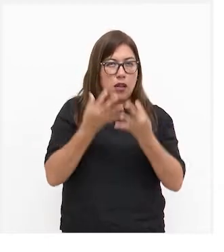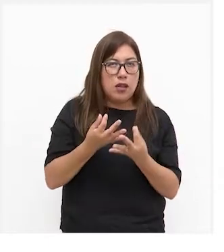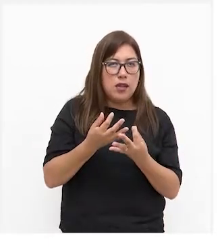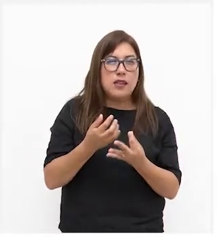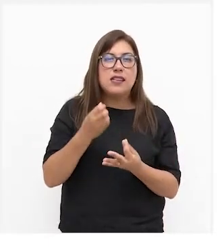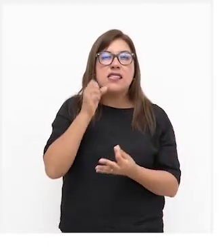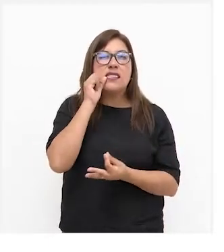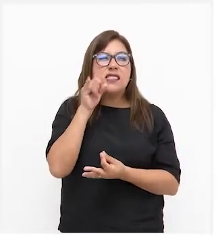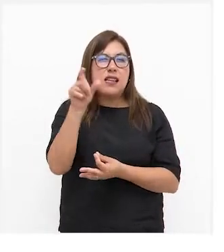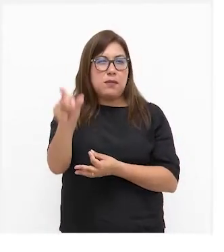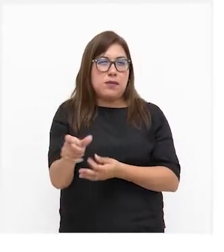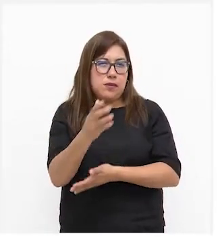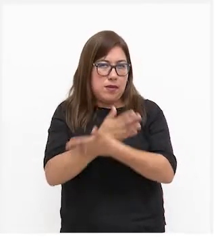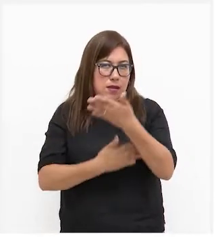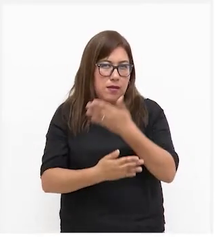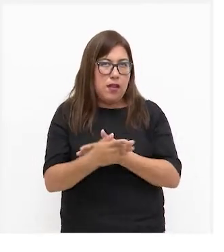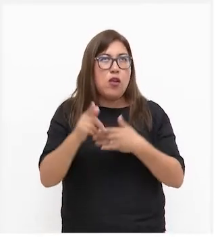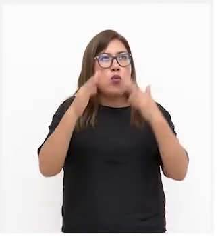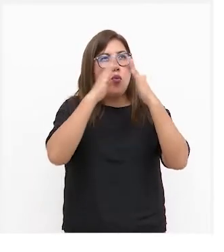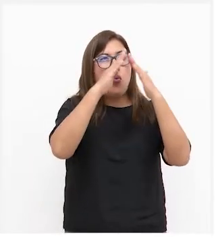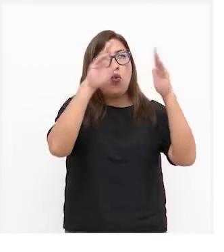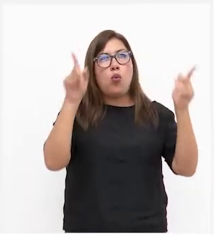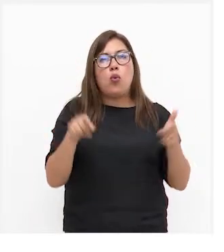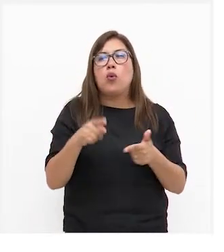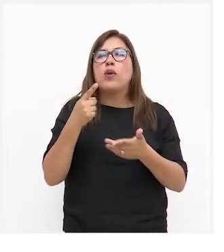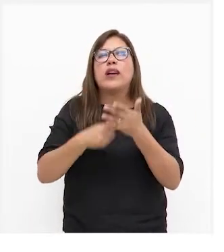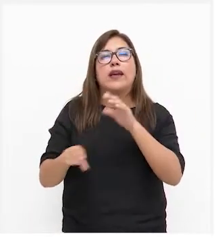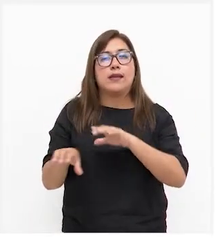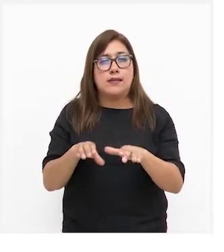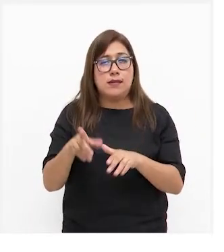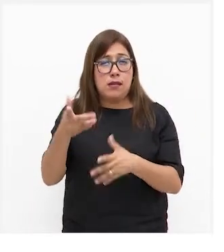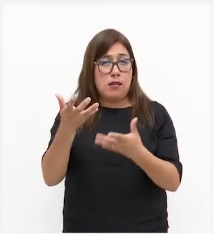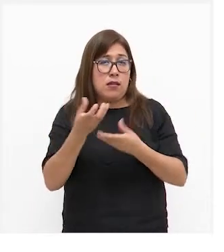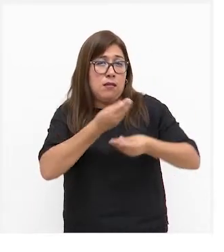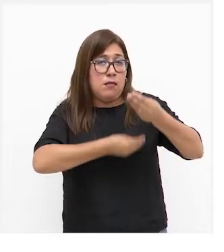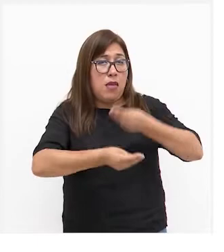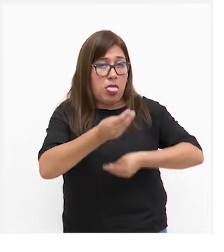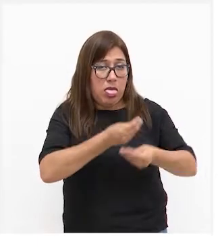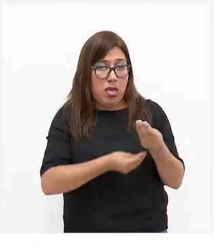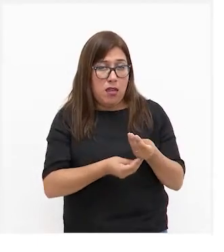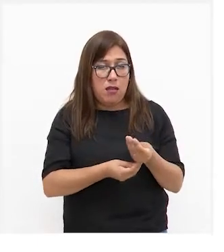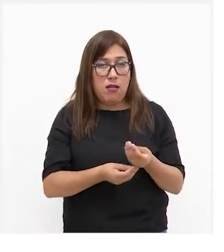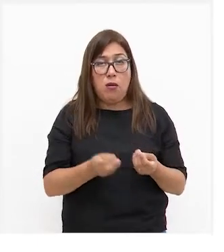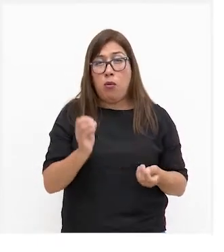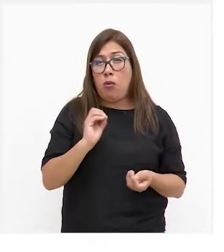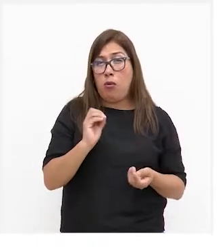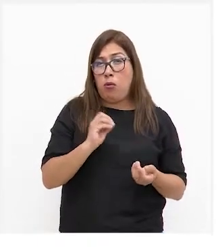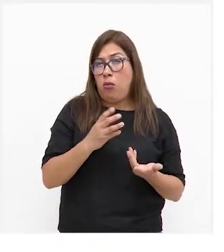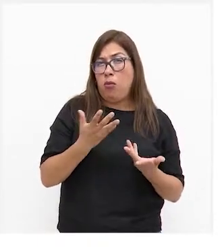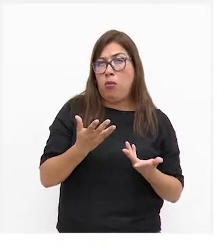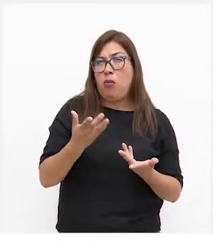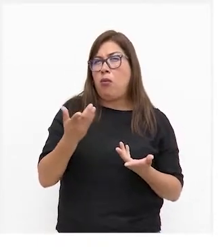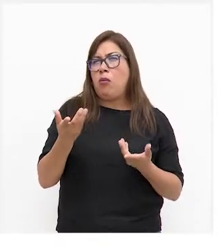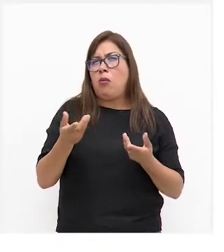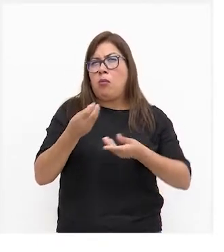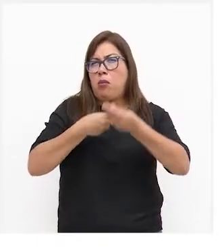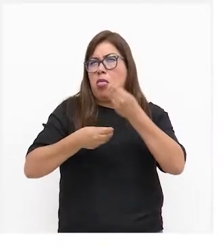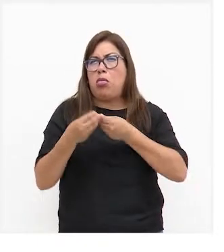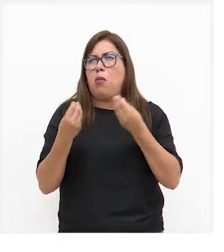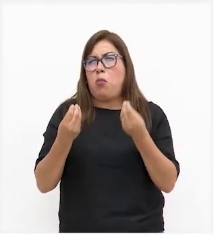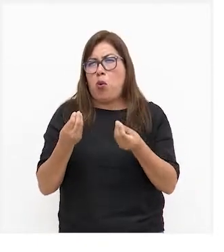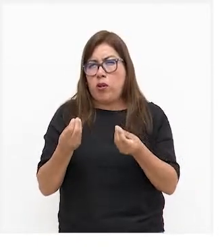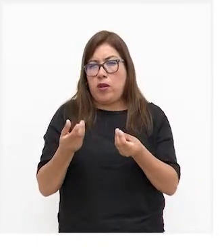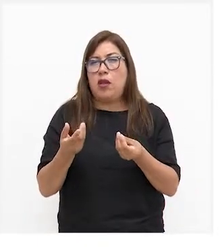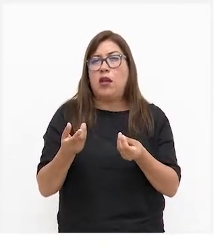la persona con discapacidad con ese inmueble. ¿Querría venderlo? ¿Siempre? ¿Nunca? ¿Bajo qué